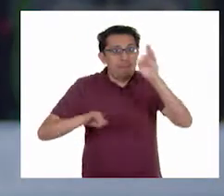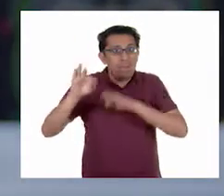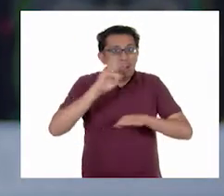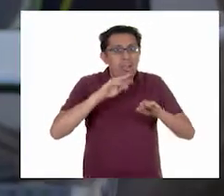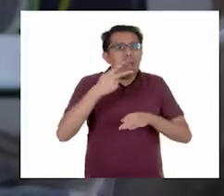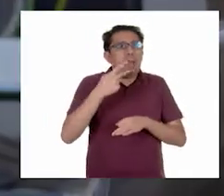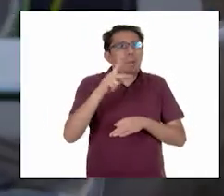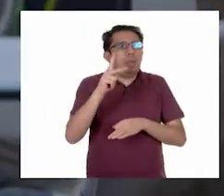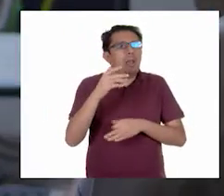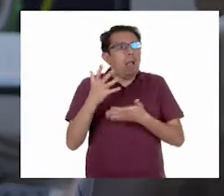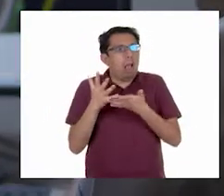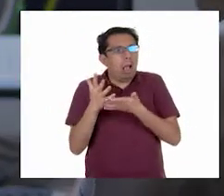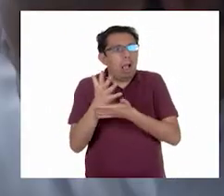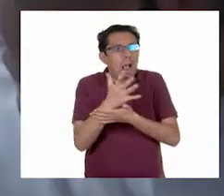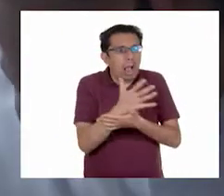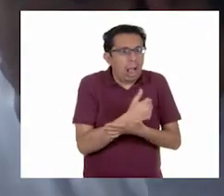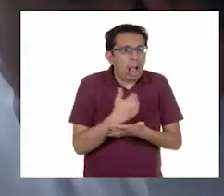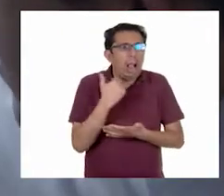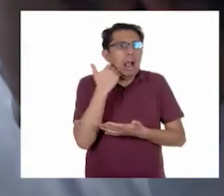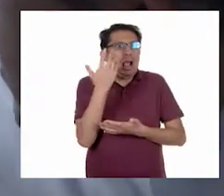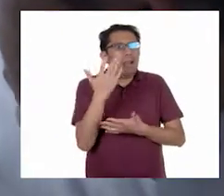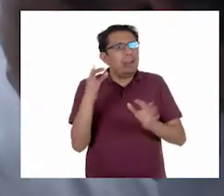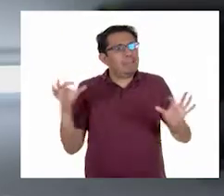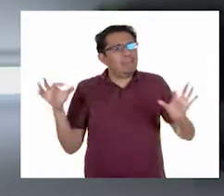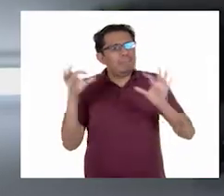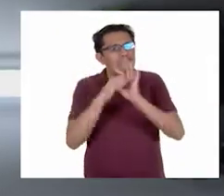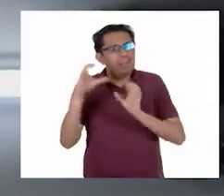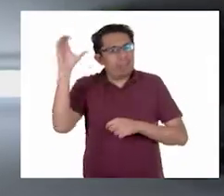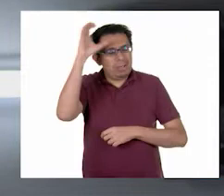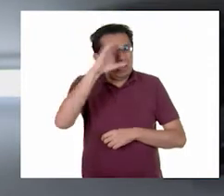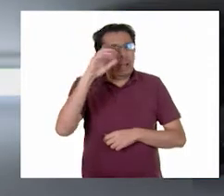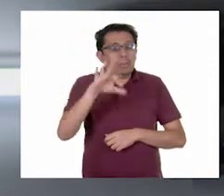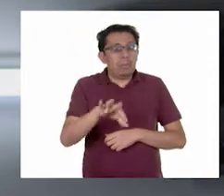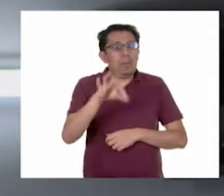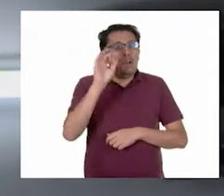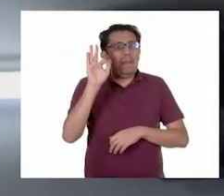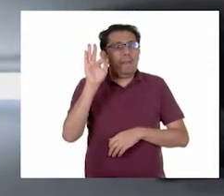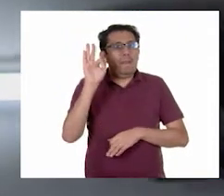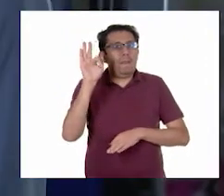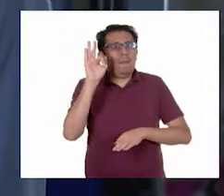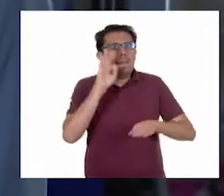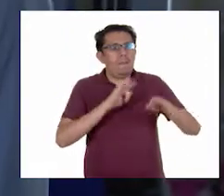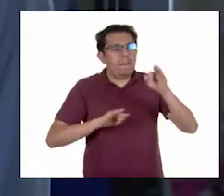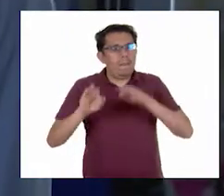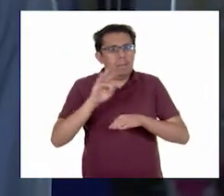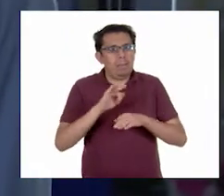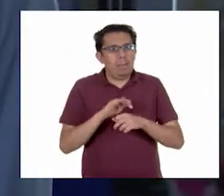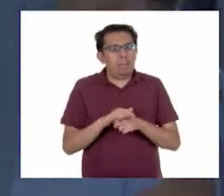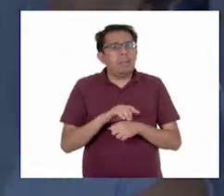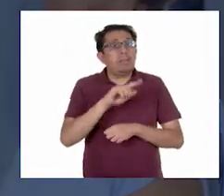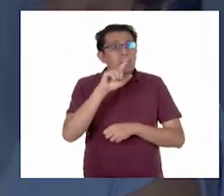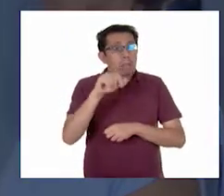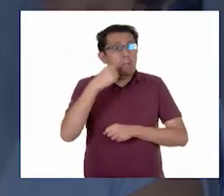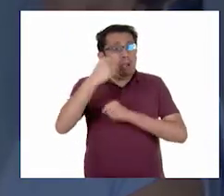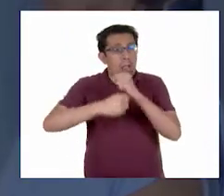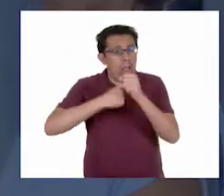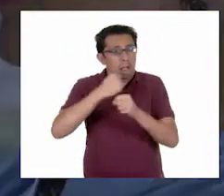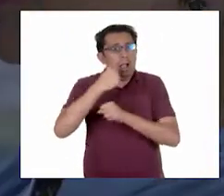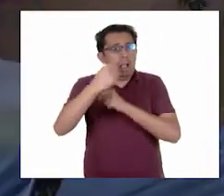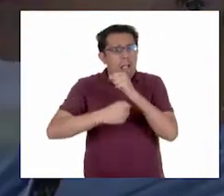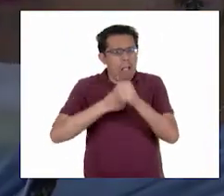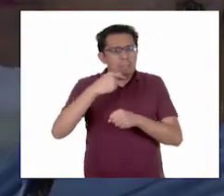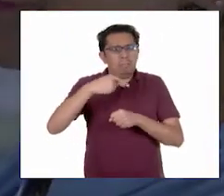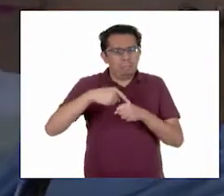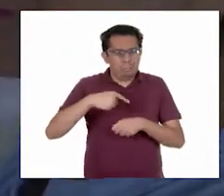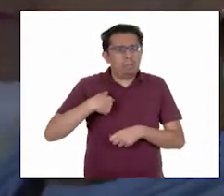mis ganas de conectar con el lado humano de la ciencia lo que me llevó a estudiar física médica. Después de muchos años,